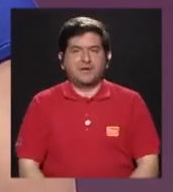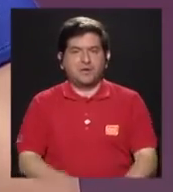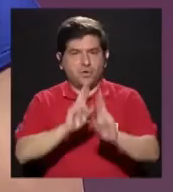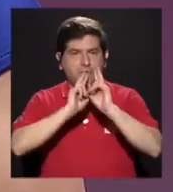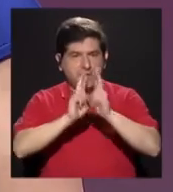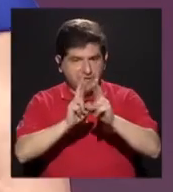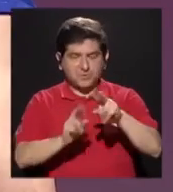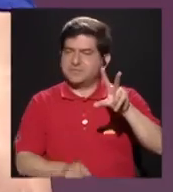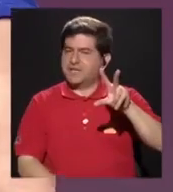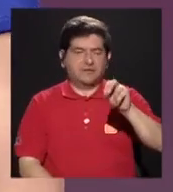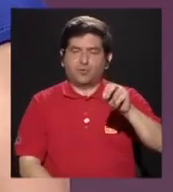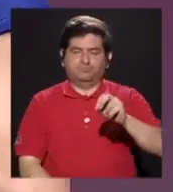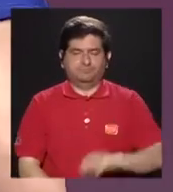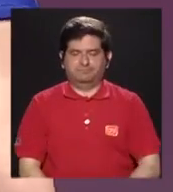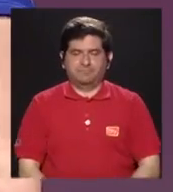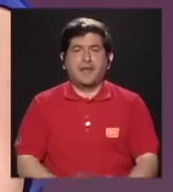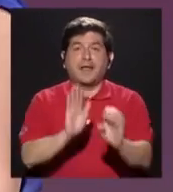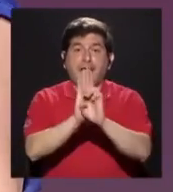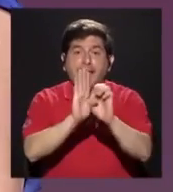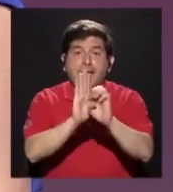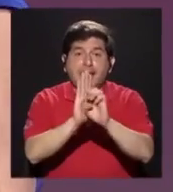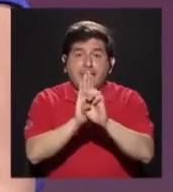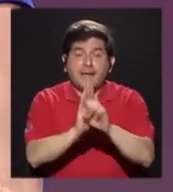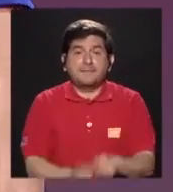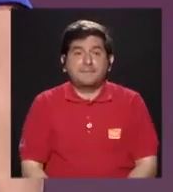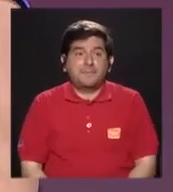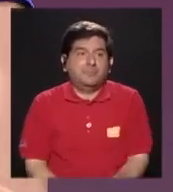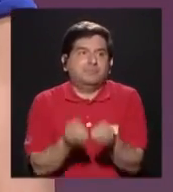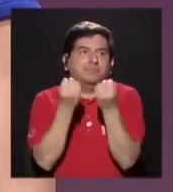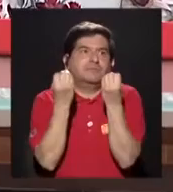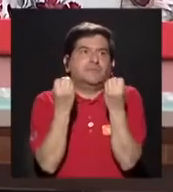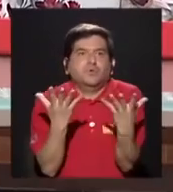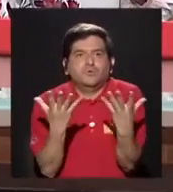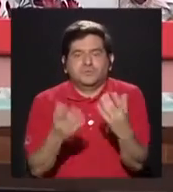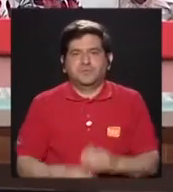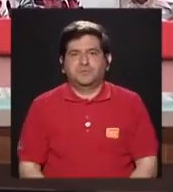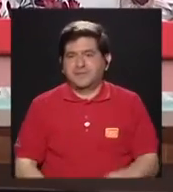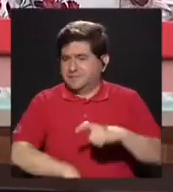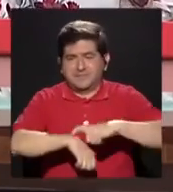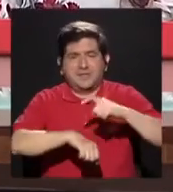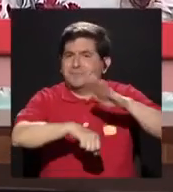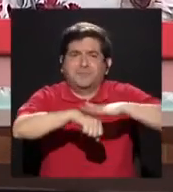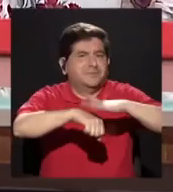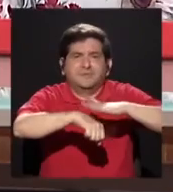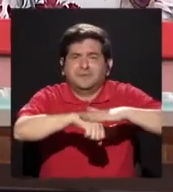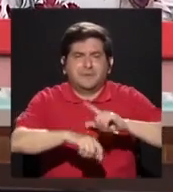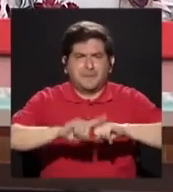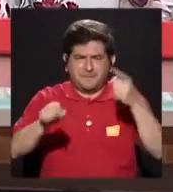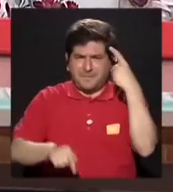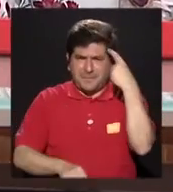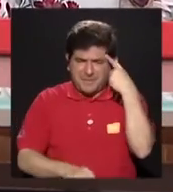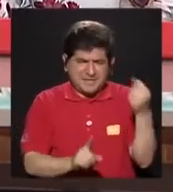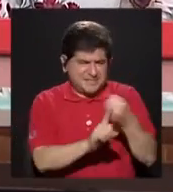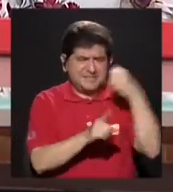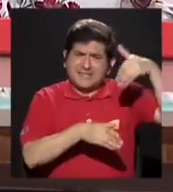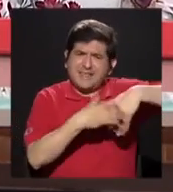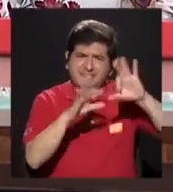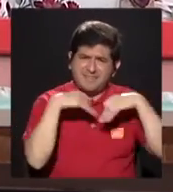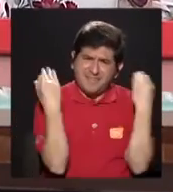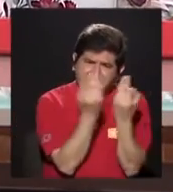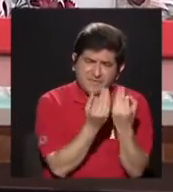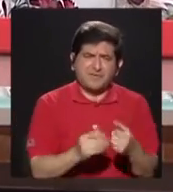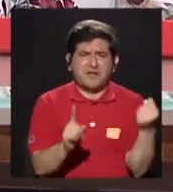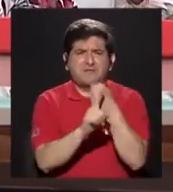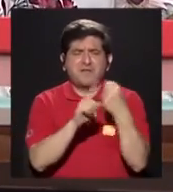ser no y los ejemplos dignos no no me da el tiempo verdad para hacer todo pero pensemos en la violencia intrafamiliar en la